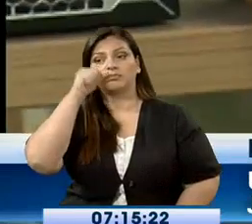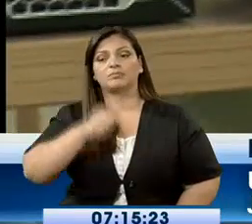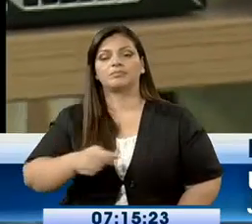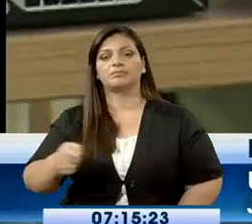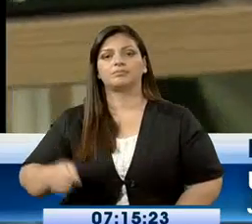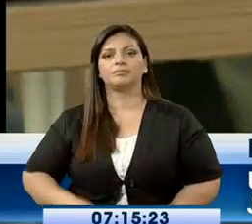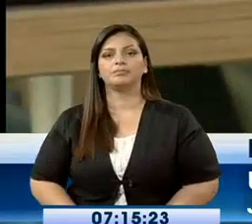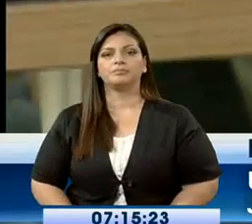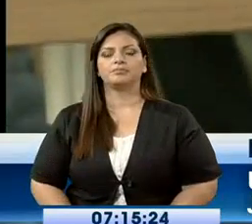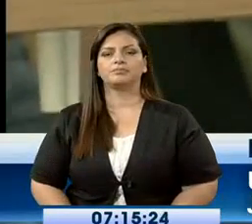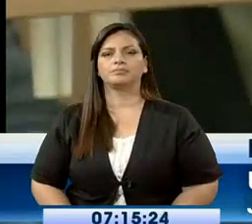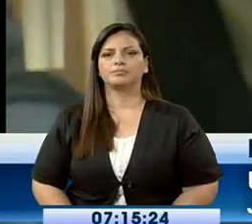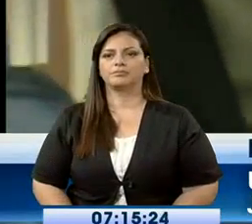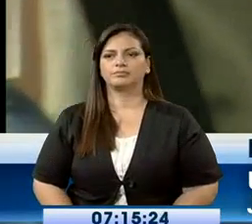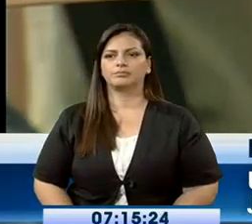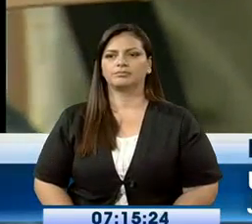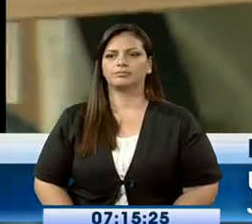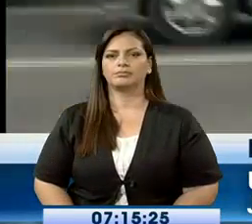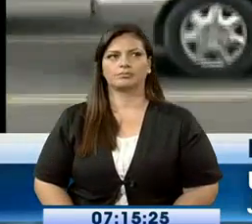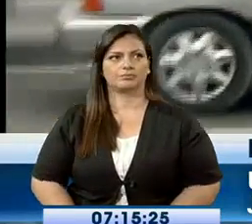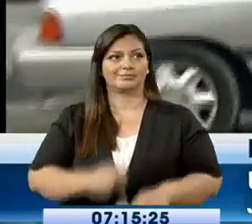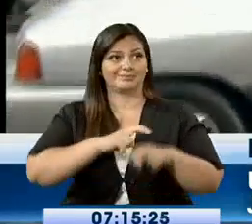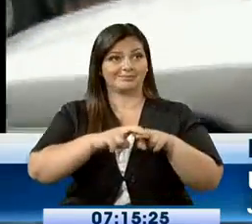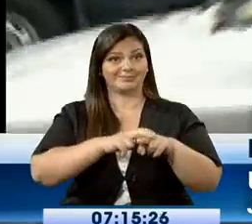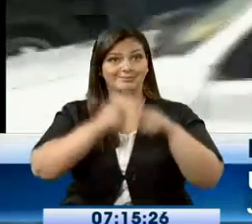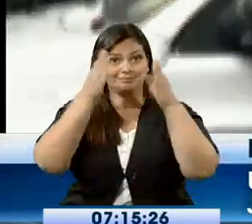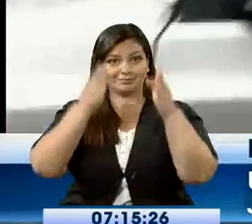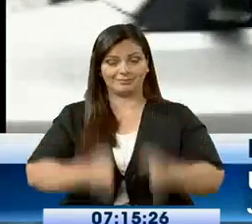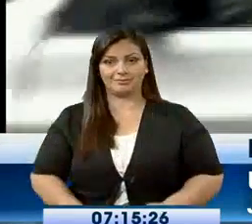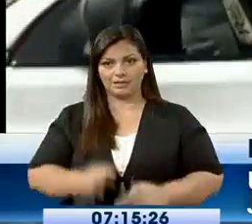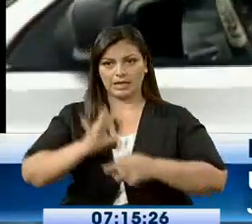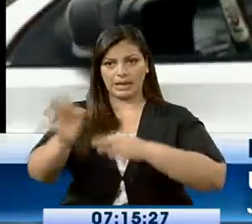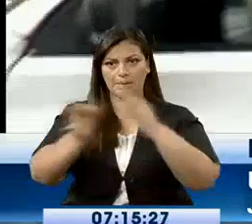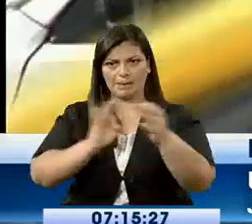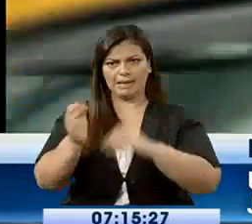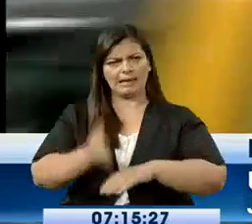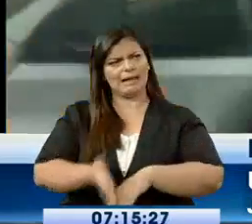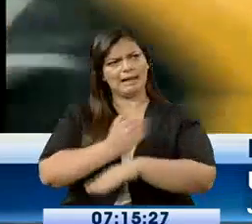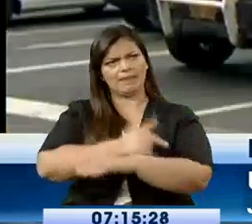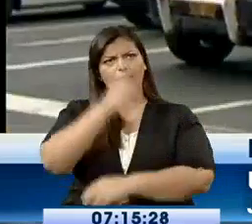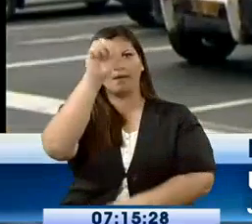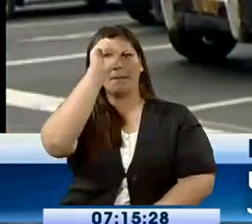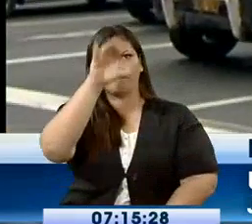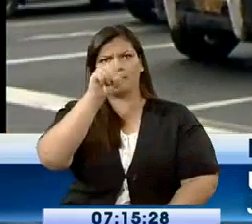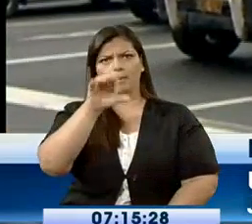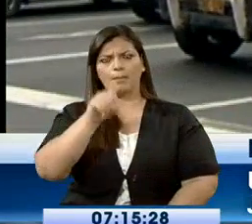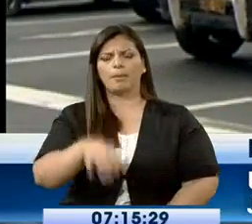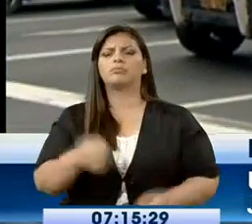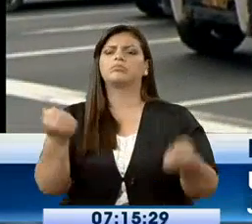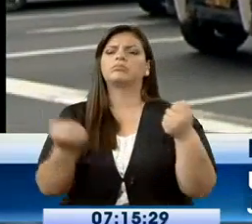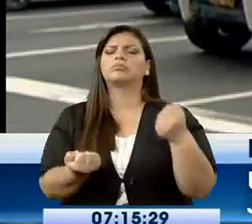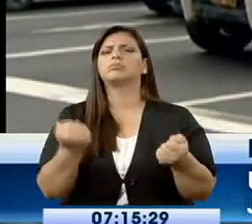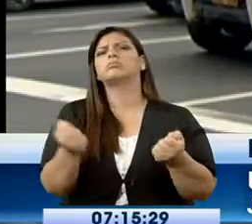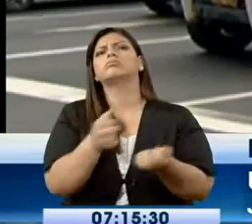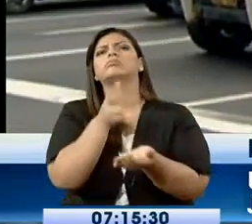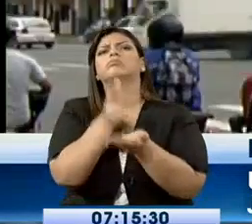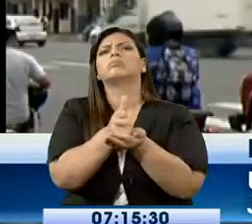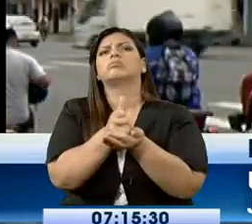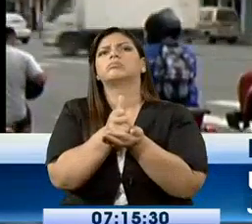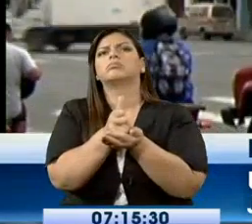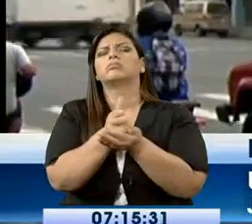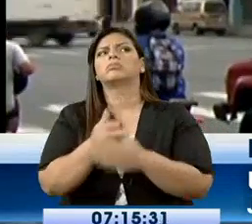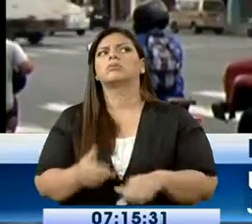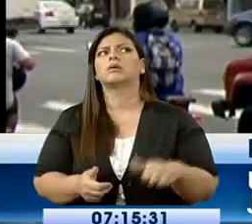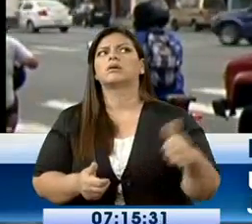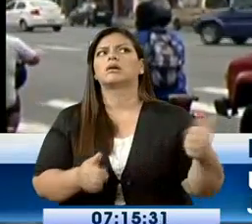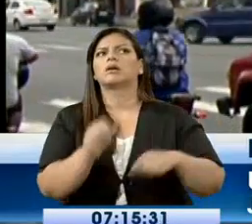Según el perjudicado, se encontraba esperando el cambio de luces de un semáforo cuando fue advertido por otros conductores de lo